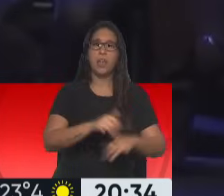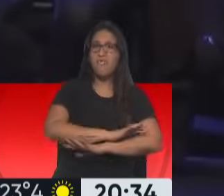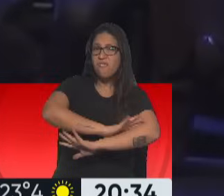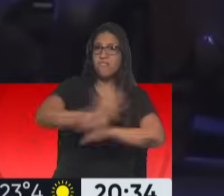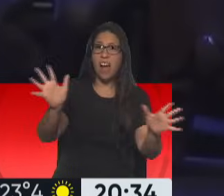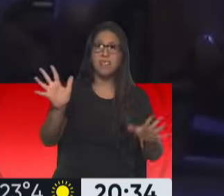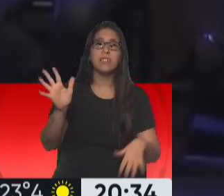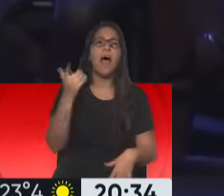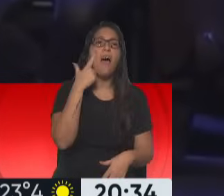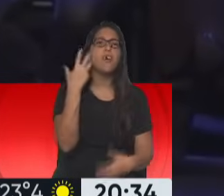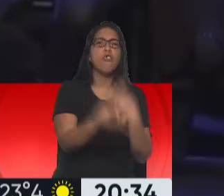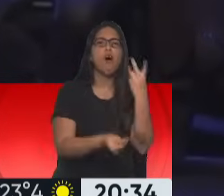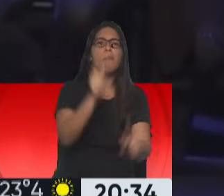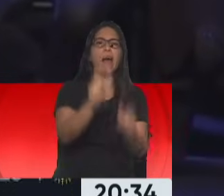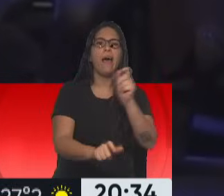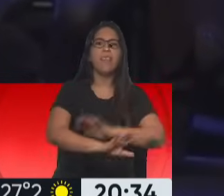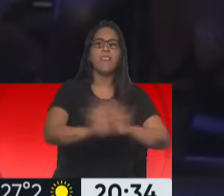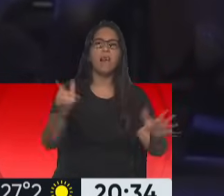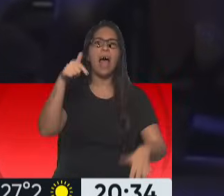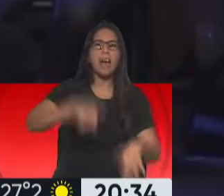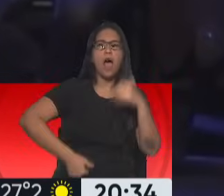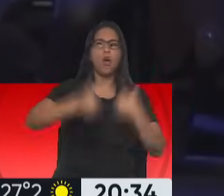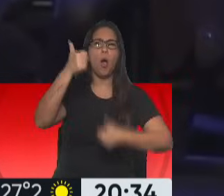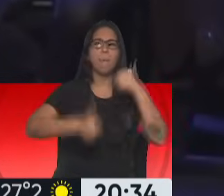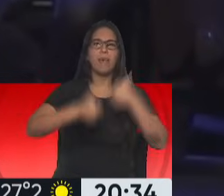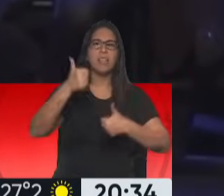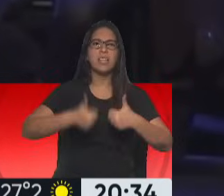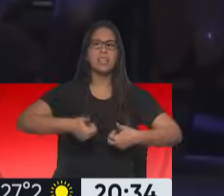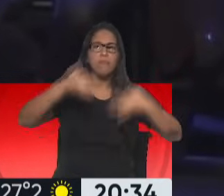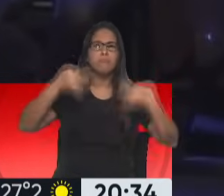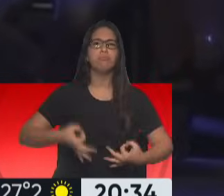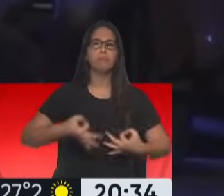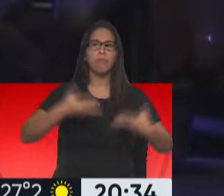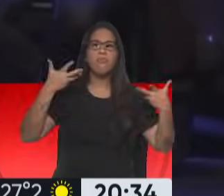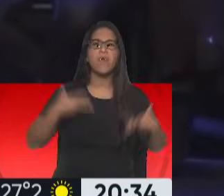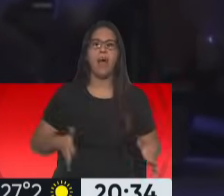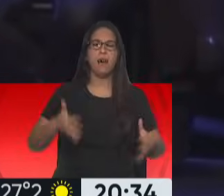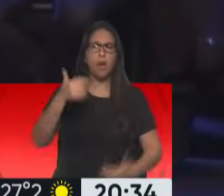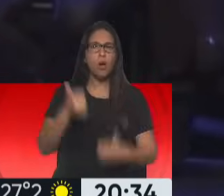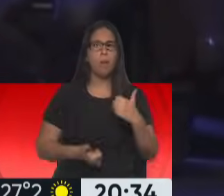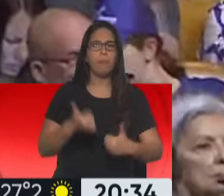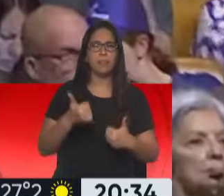de voluntades. Acá se compite de manera leal y sincera.